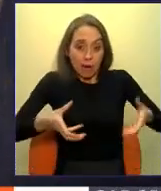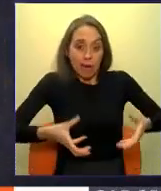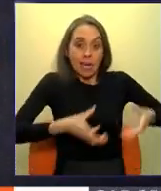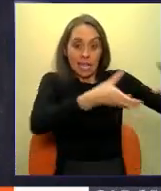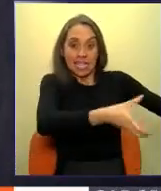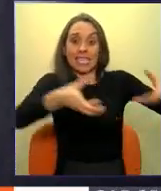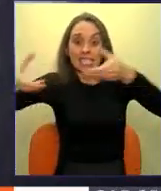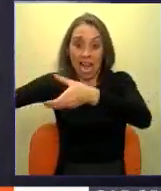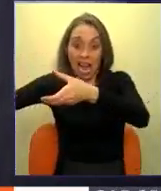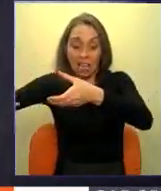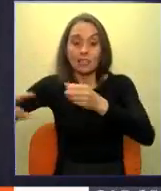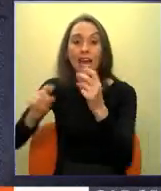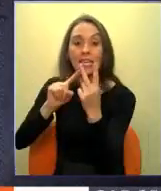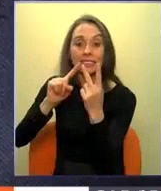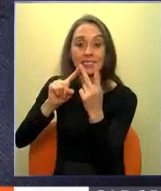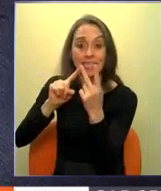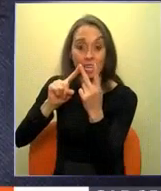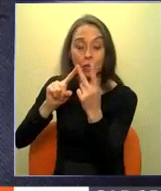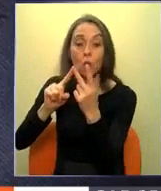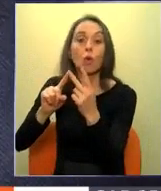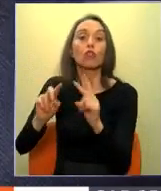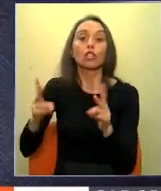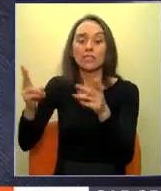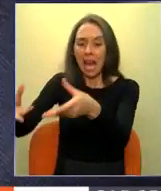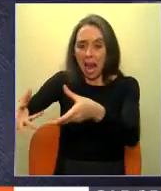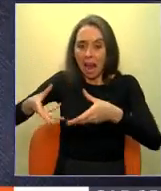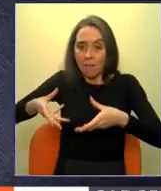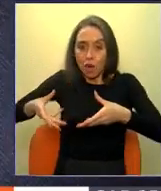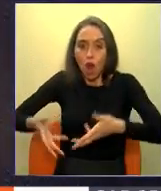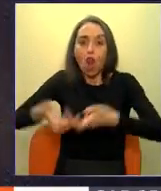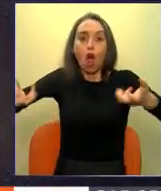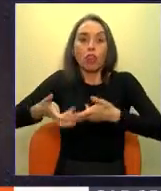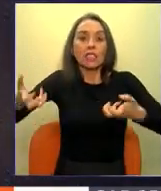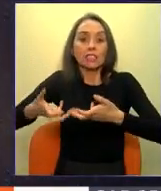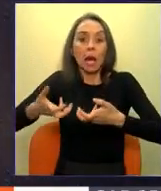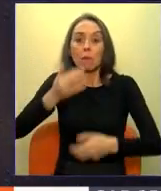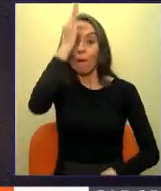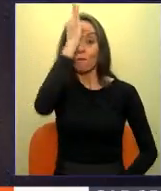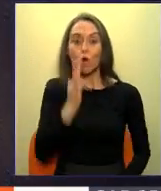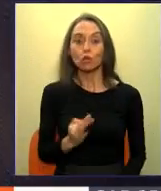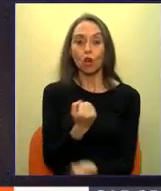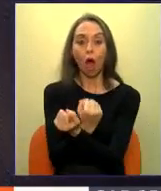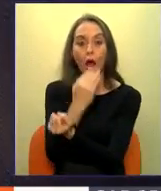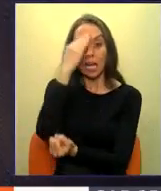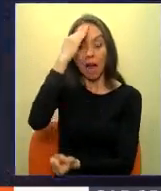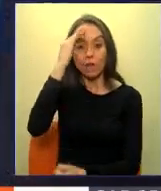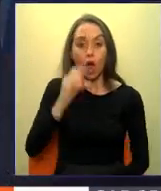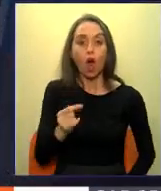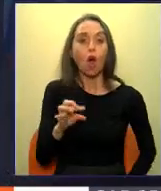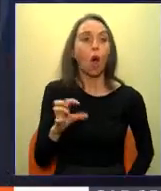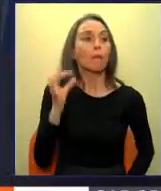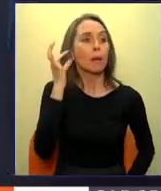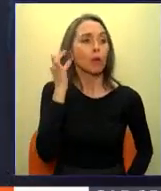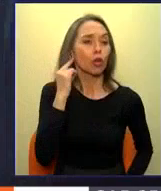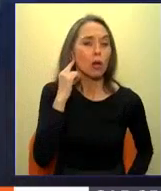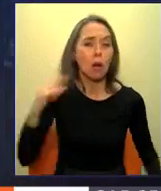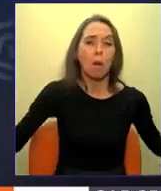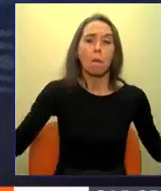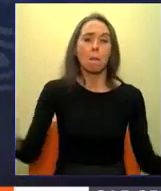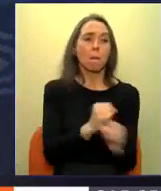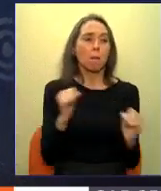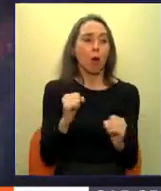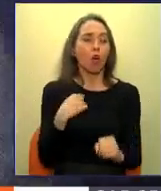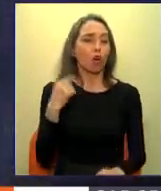destino, pero solo el segundo alcanzó a ser desactivado por personal del GOPE. Siento el golpe fuerte, todavía lo tengo